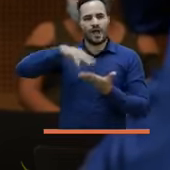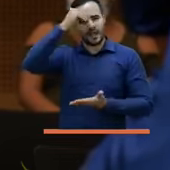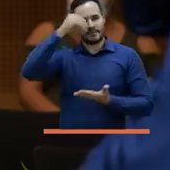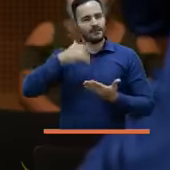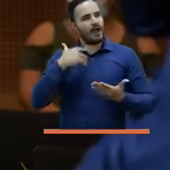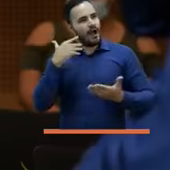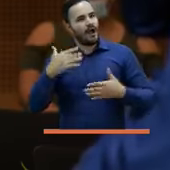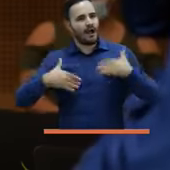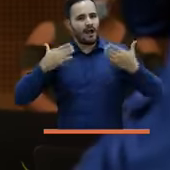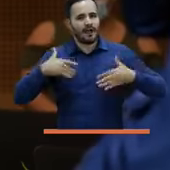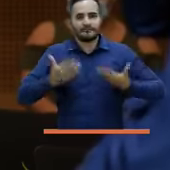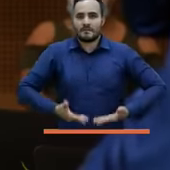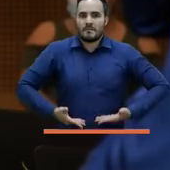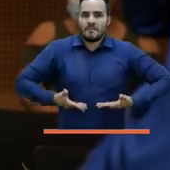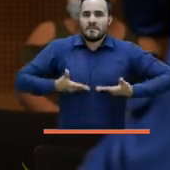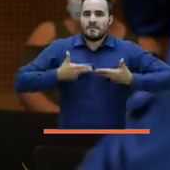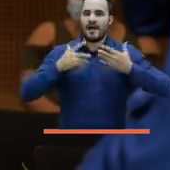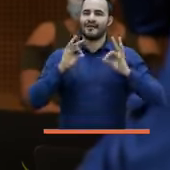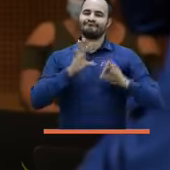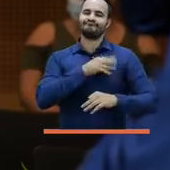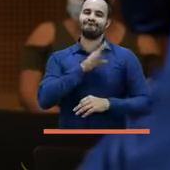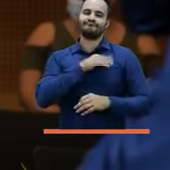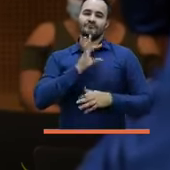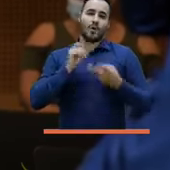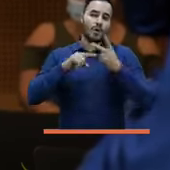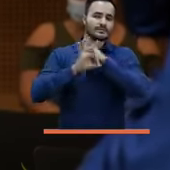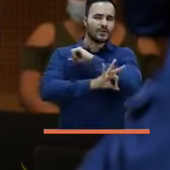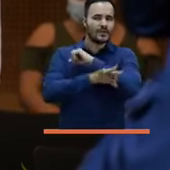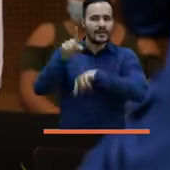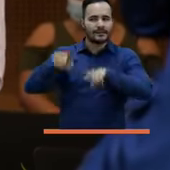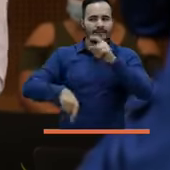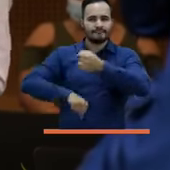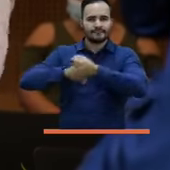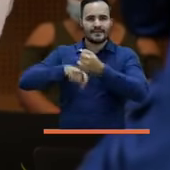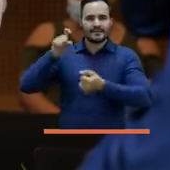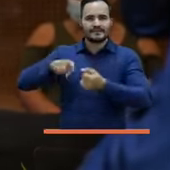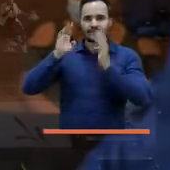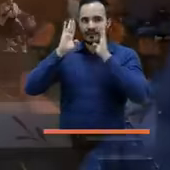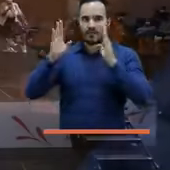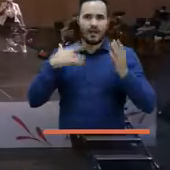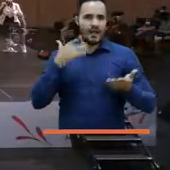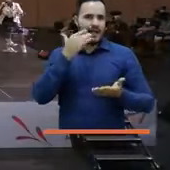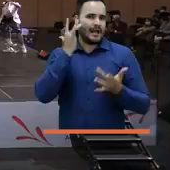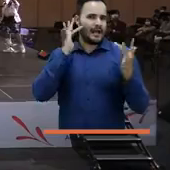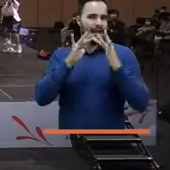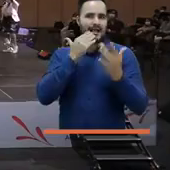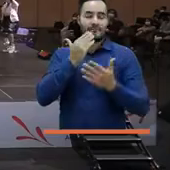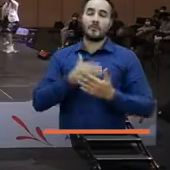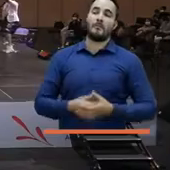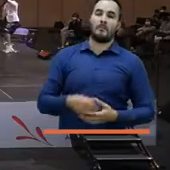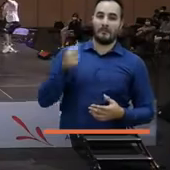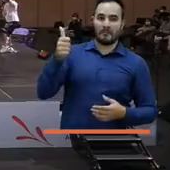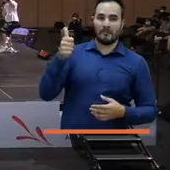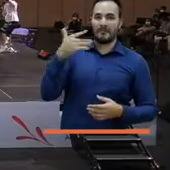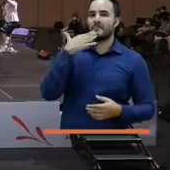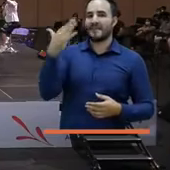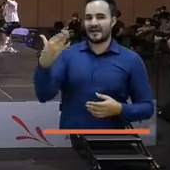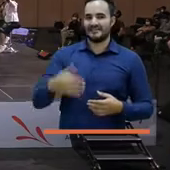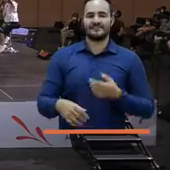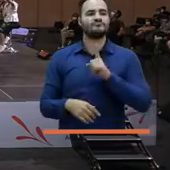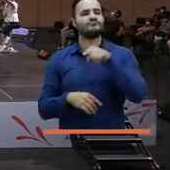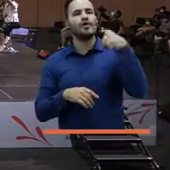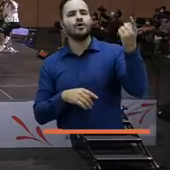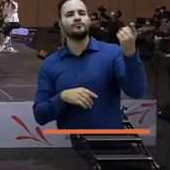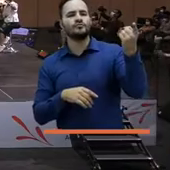aportar a los demás emocionalmente o psicológicamente perfecto muchas gracias preciosa por allí por atravesar ustedes